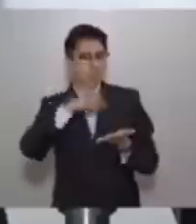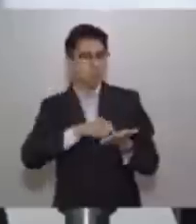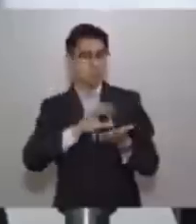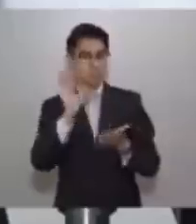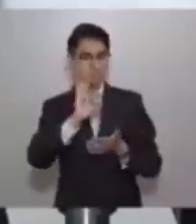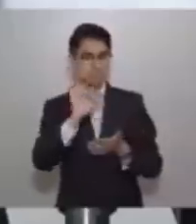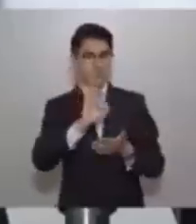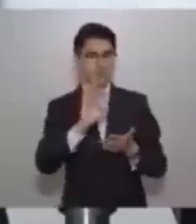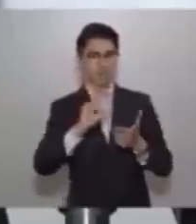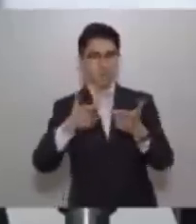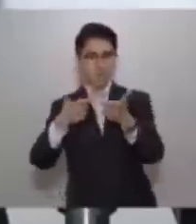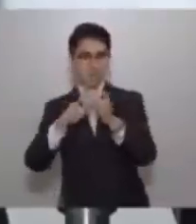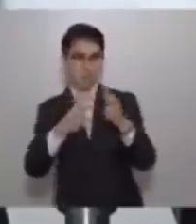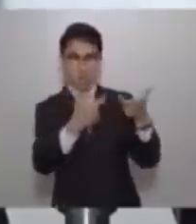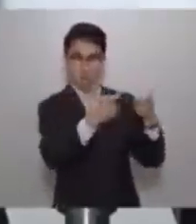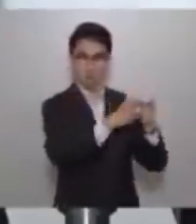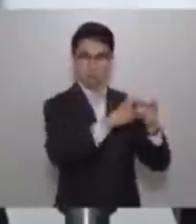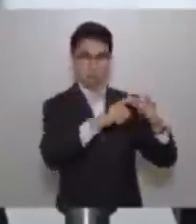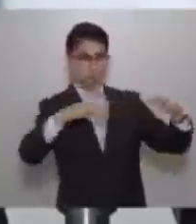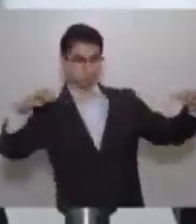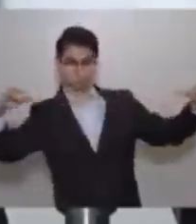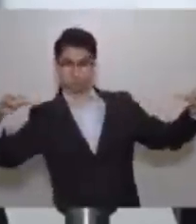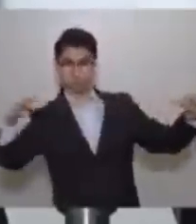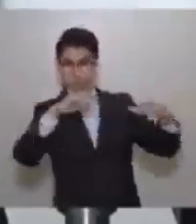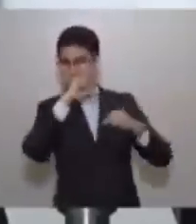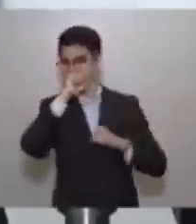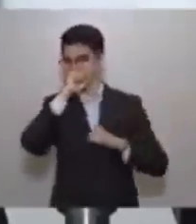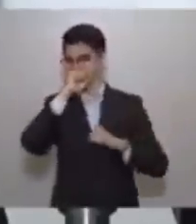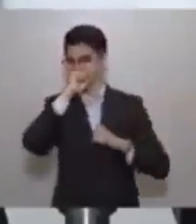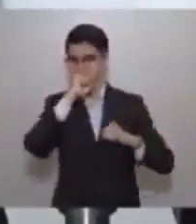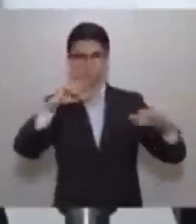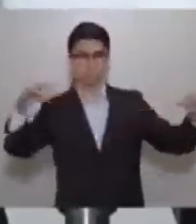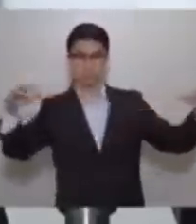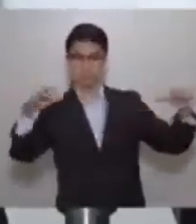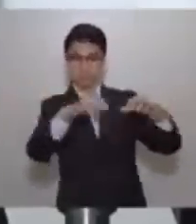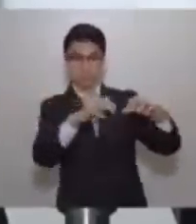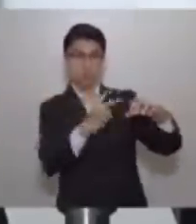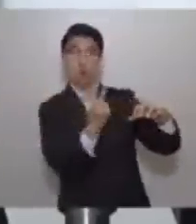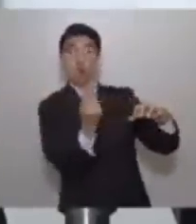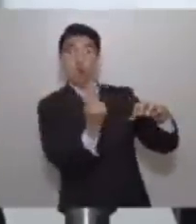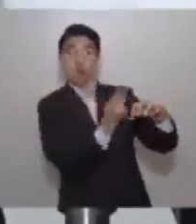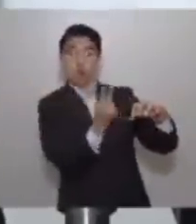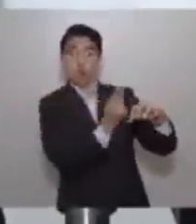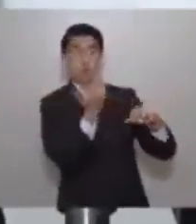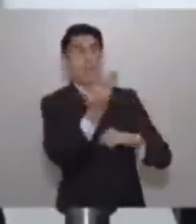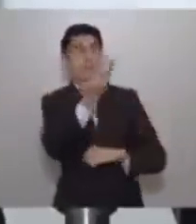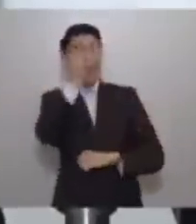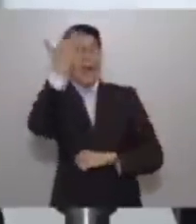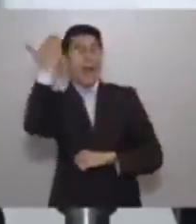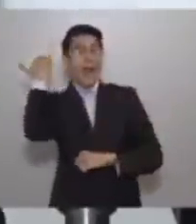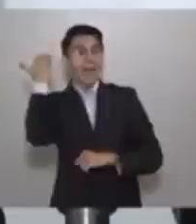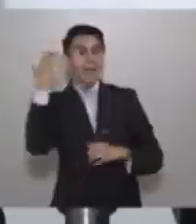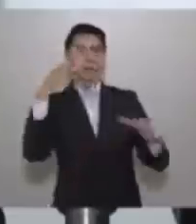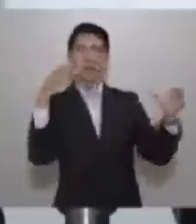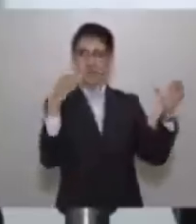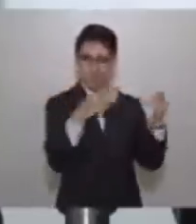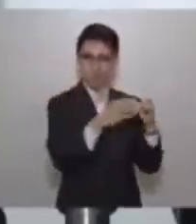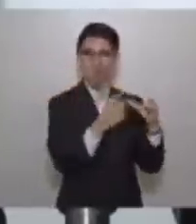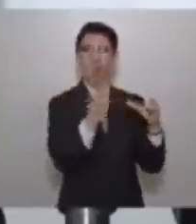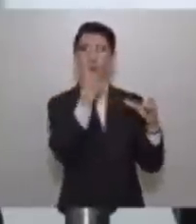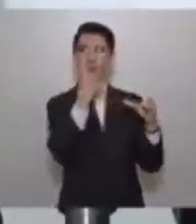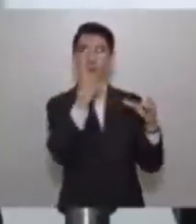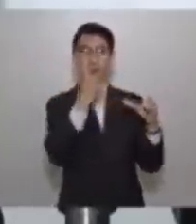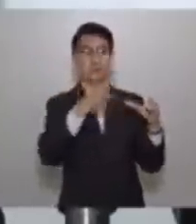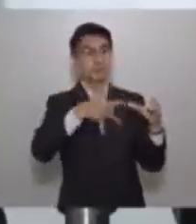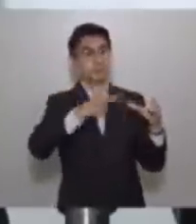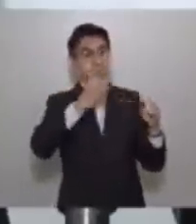sí, y por ello es que podían conocer personas y poder anticipar en algún momento dado la ubicación de alguno de ellos, y que esto